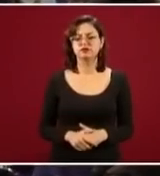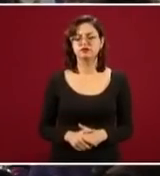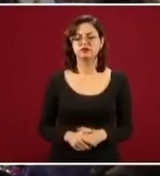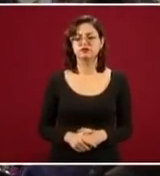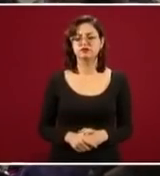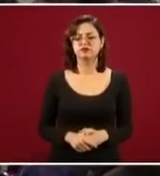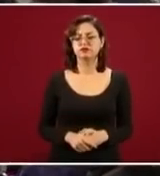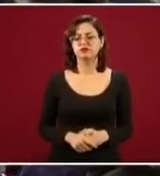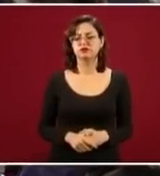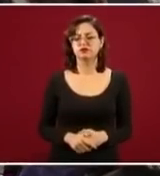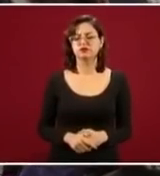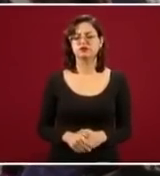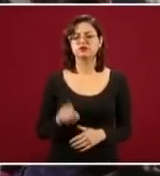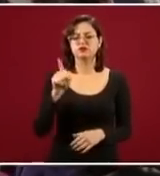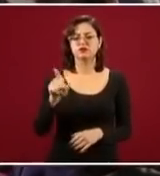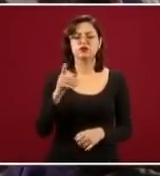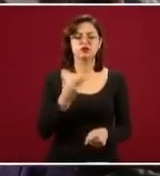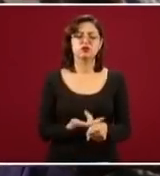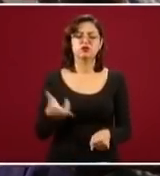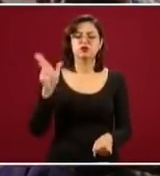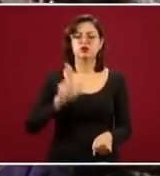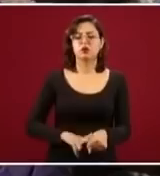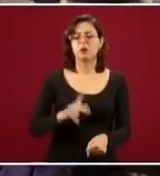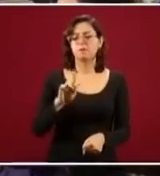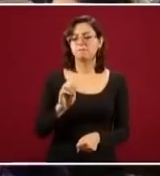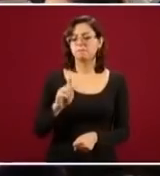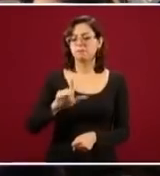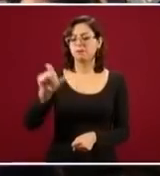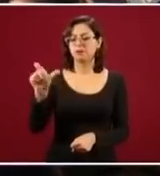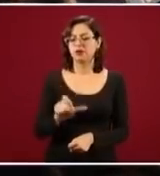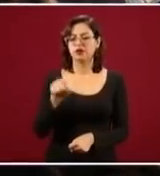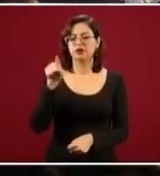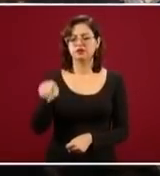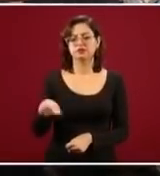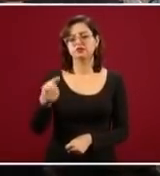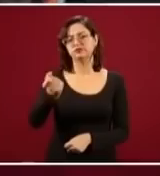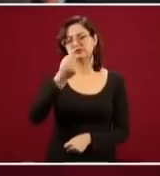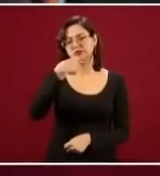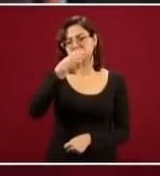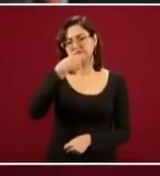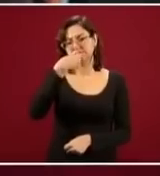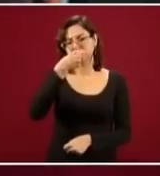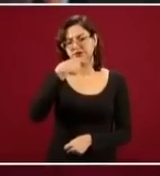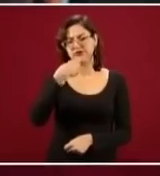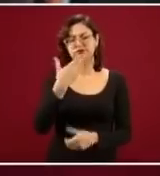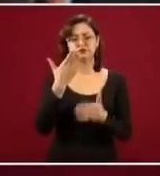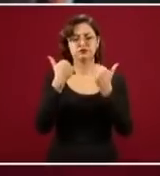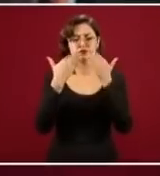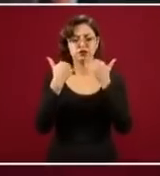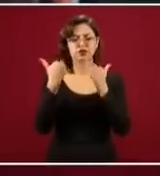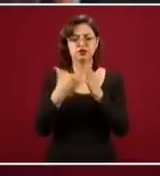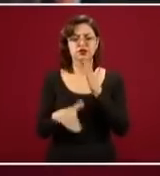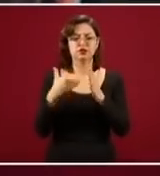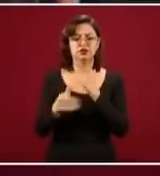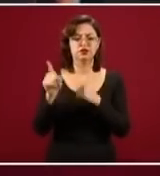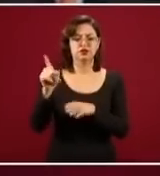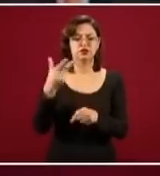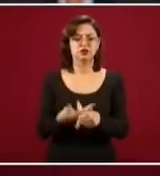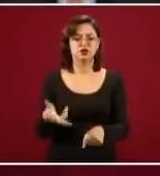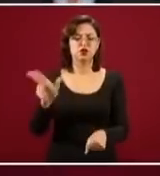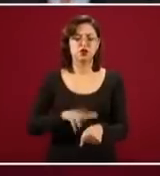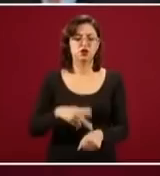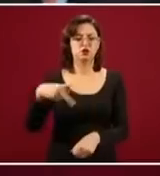medicamentos para las clínicas de Pemex y para, porque no hay de cuadro básico, en específico el Hospital de Puebla